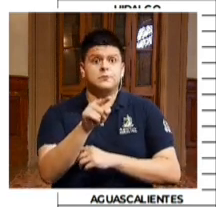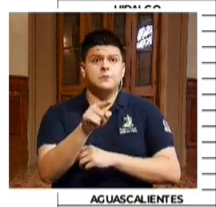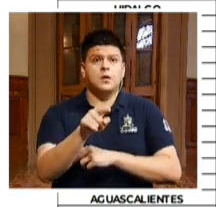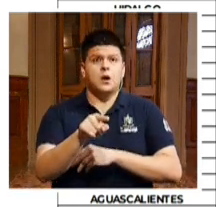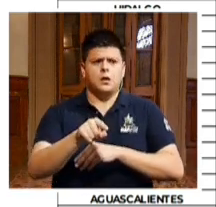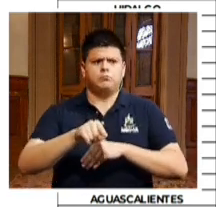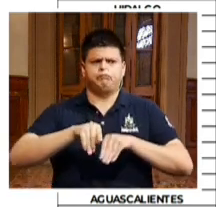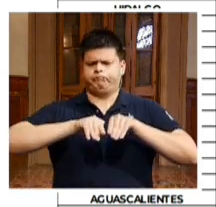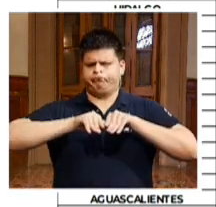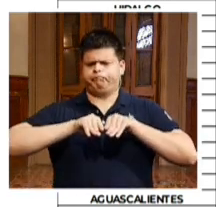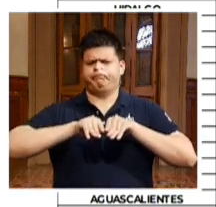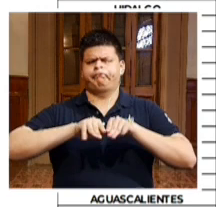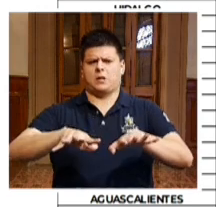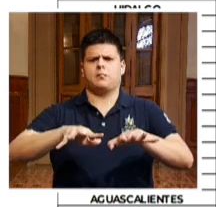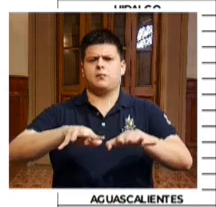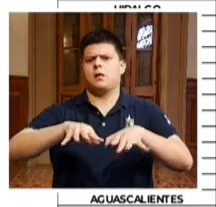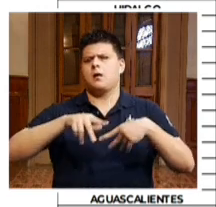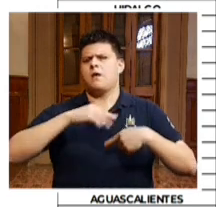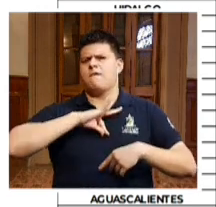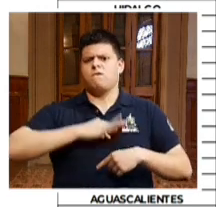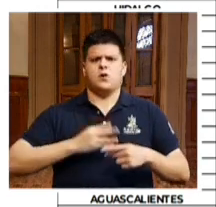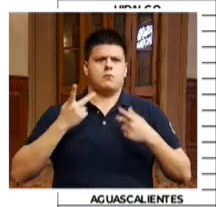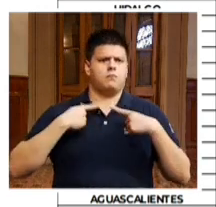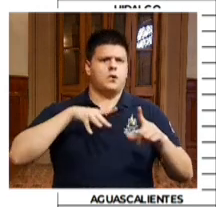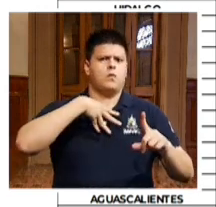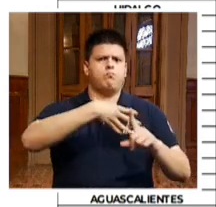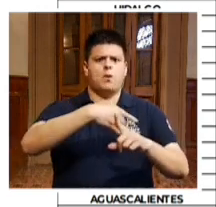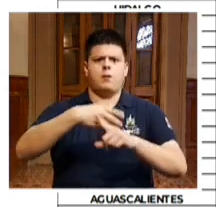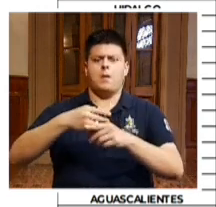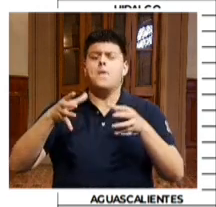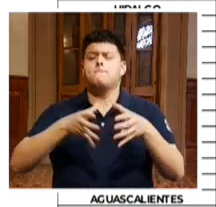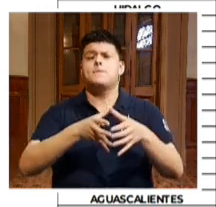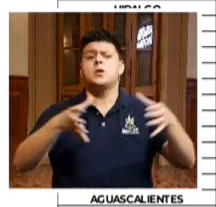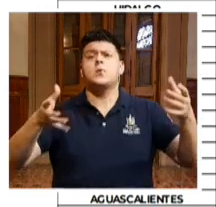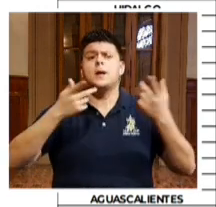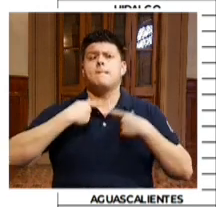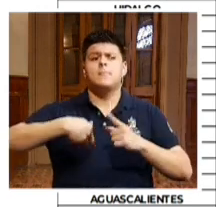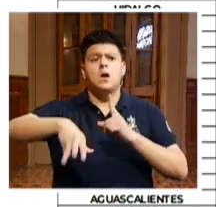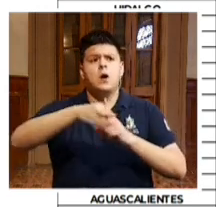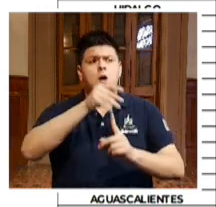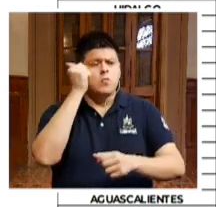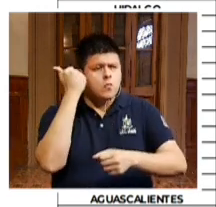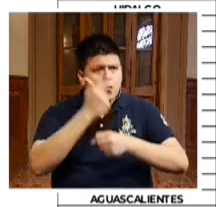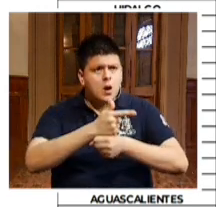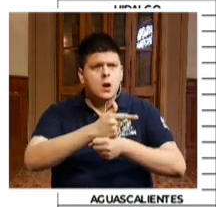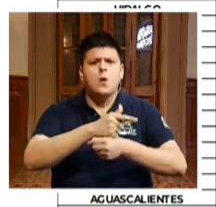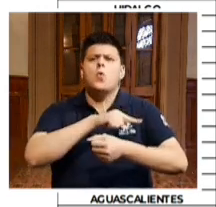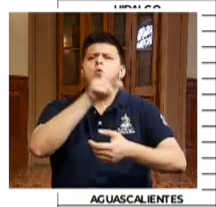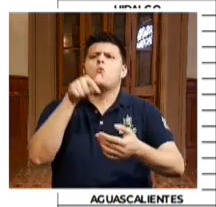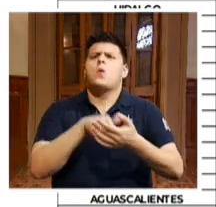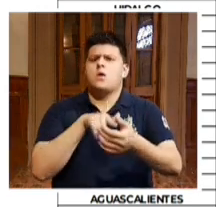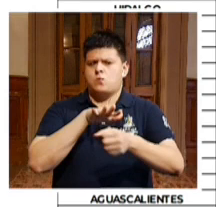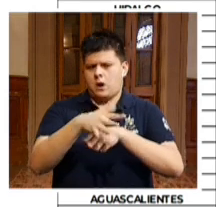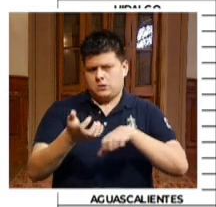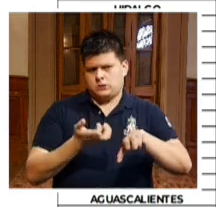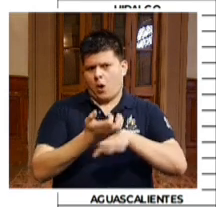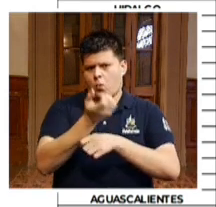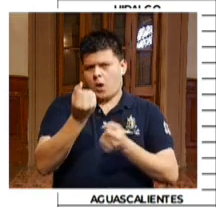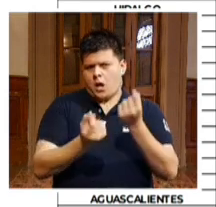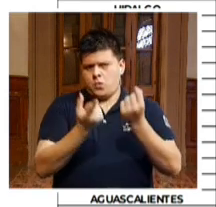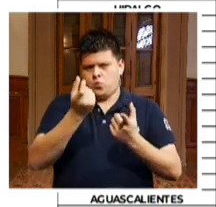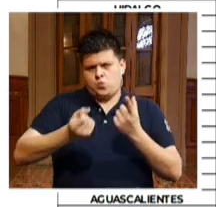Actividad de la pandemia en nuestro país se sigue concentrando en este momento de la pandemia en algunos estados, lo cual